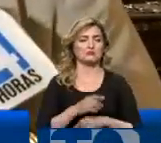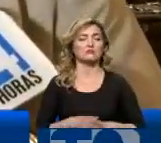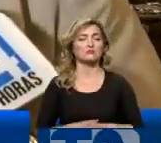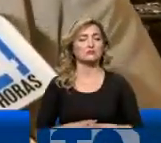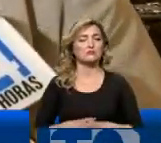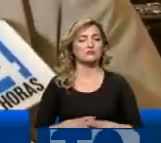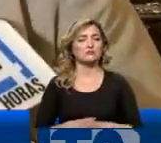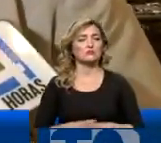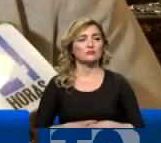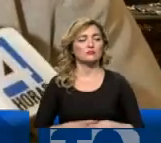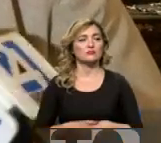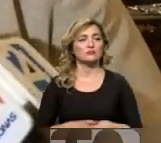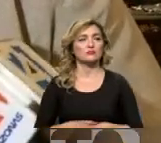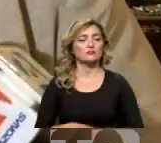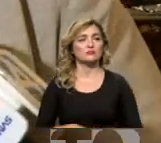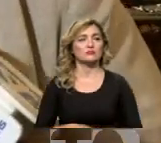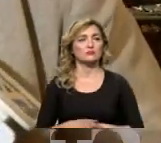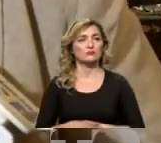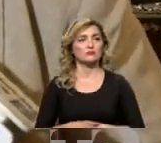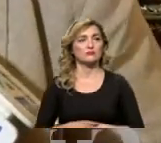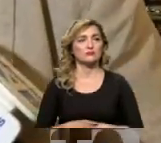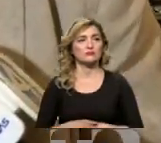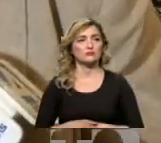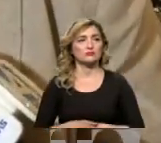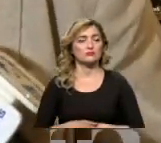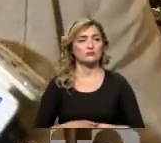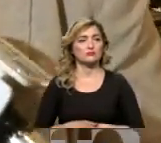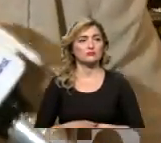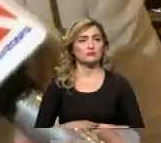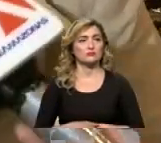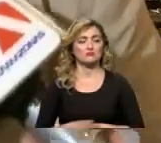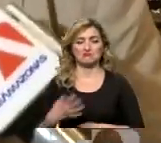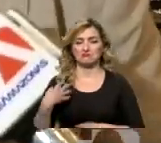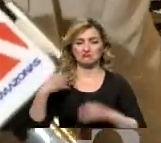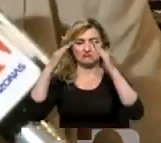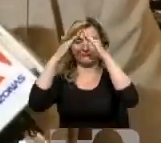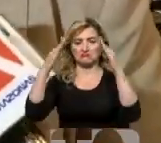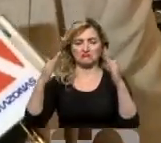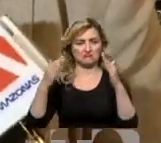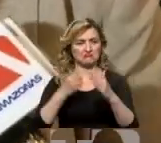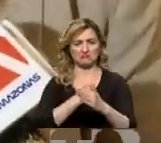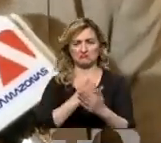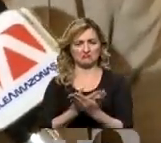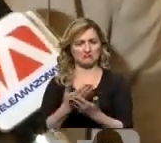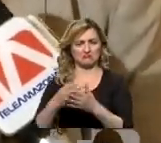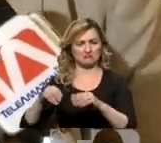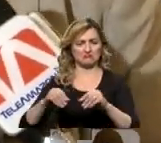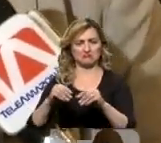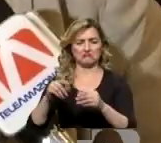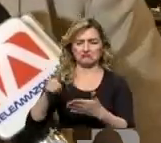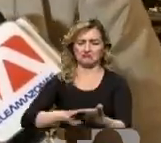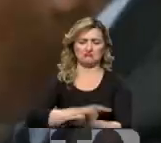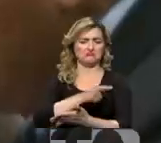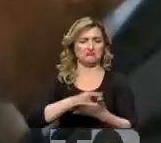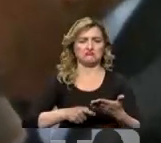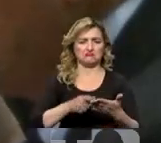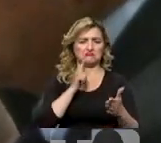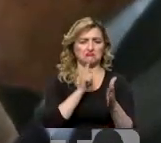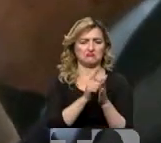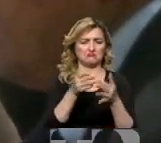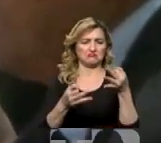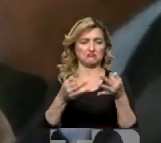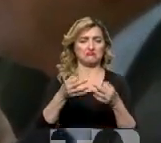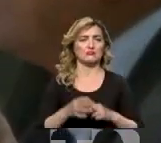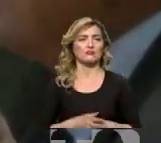eliminan las garantías hipotecarias y que se eliminan inclusive ese sistema coactivo. La